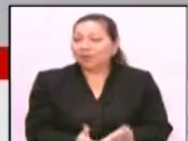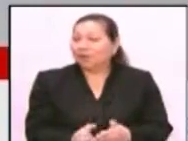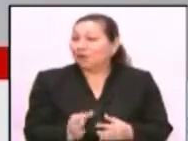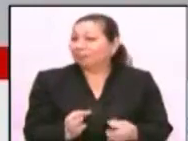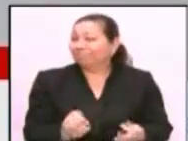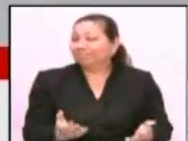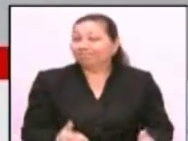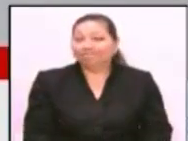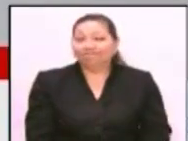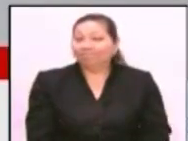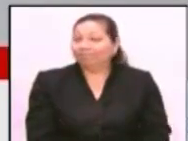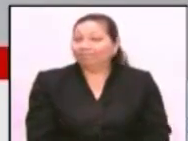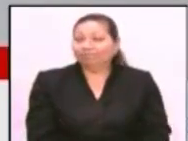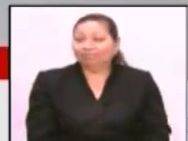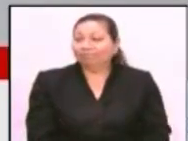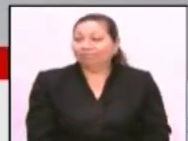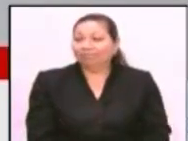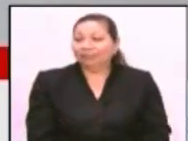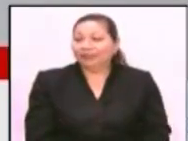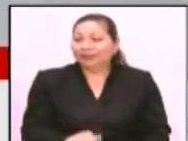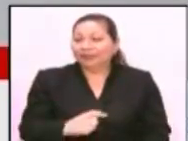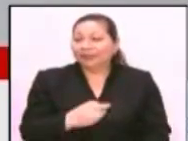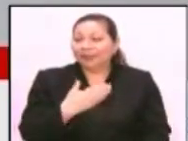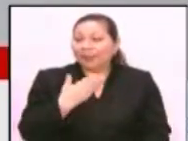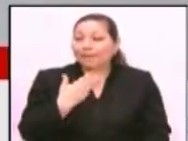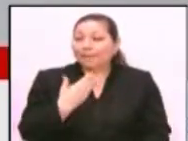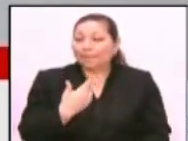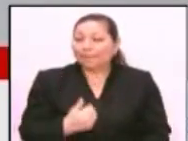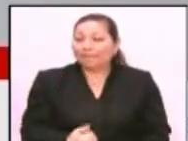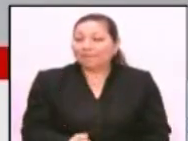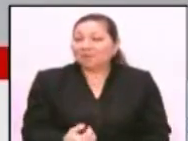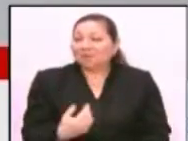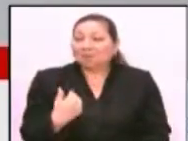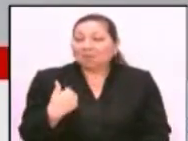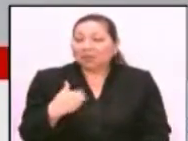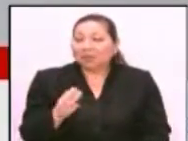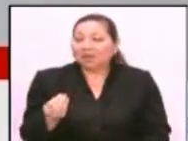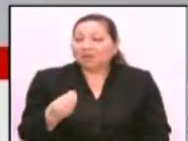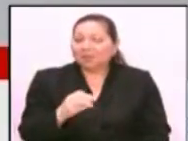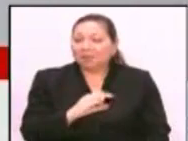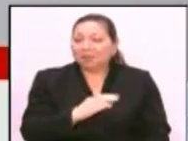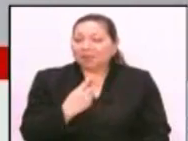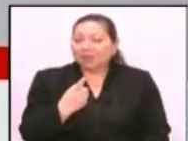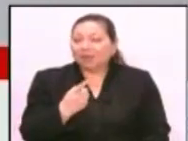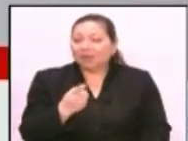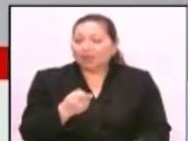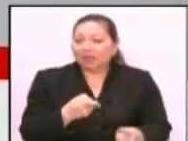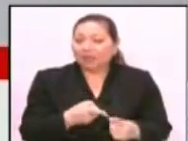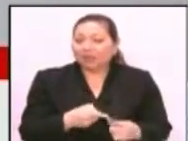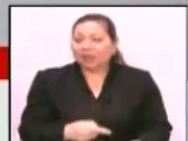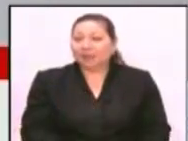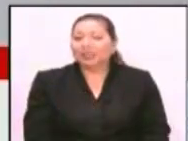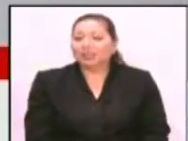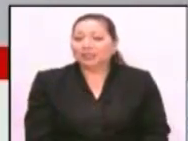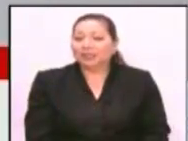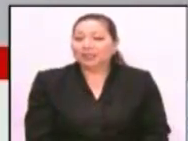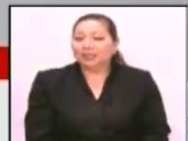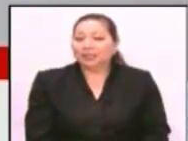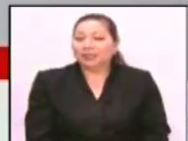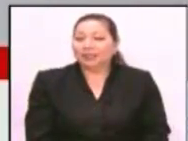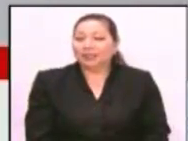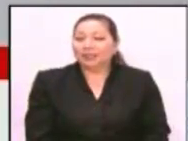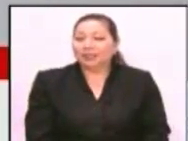es, en fin, necesariamente el mejor, no importa, porque a mí me van a premiar únicamente por el fin. Y entonces